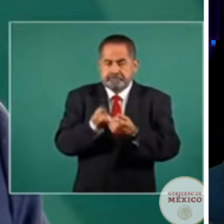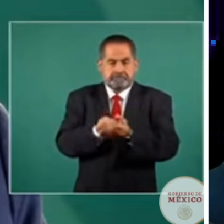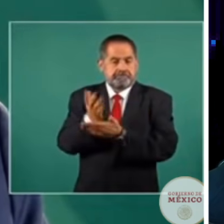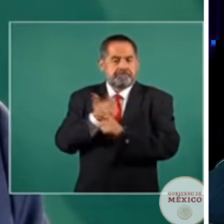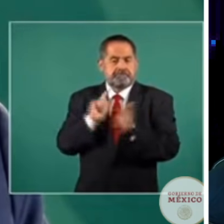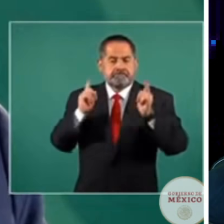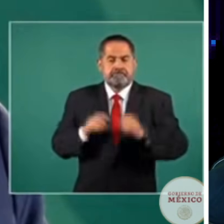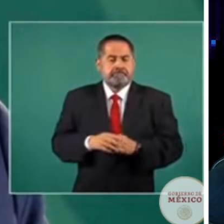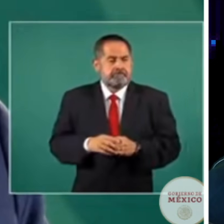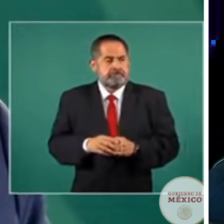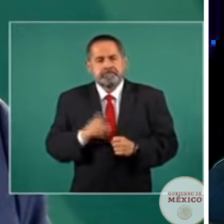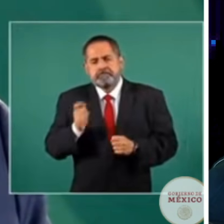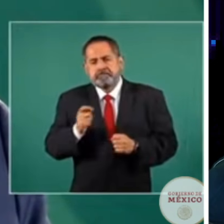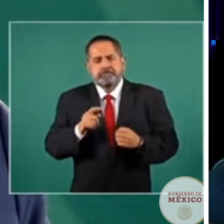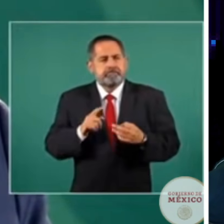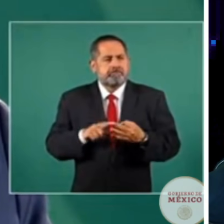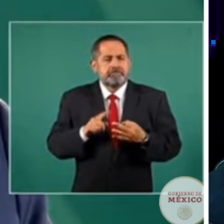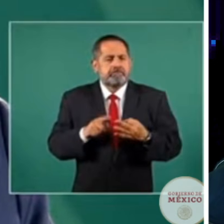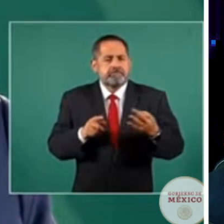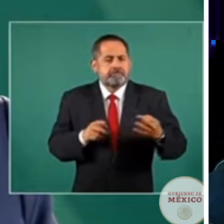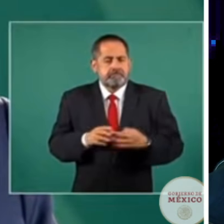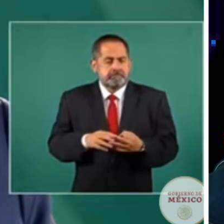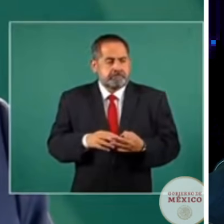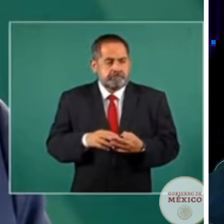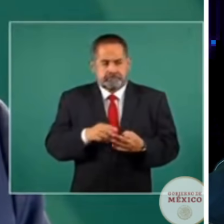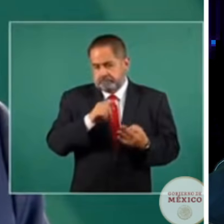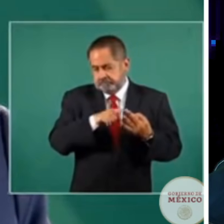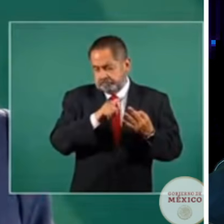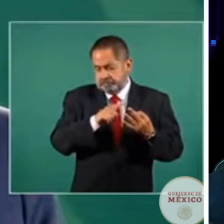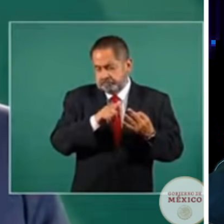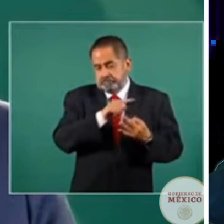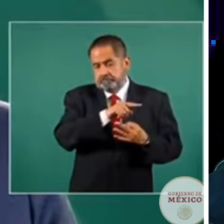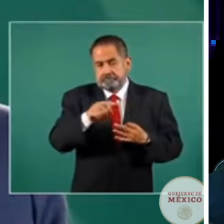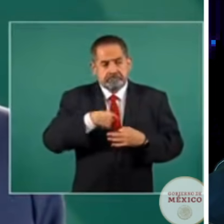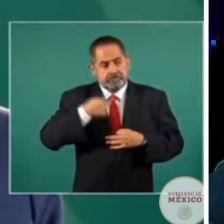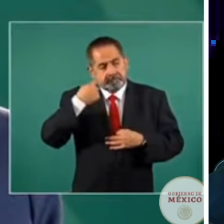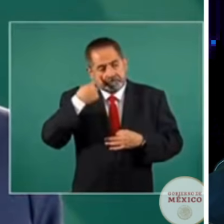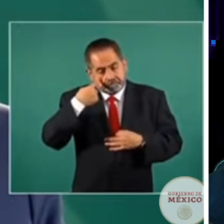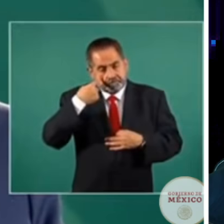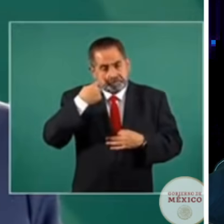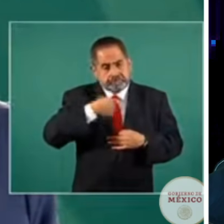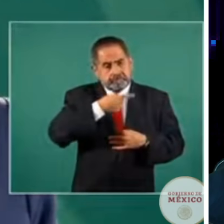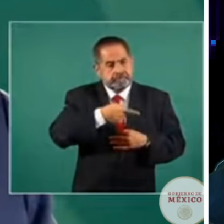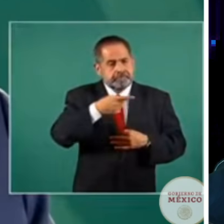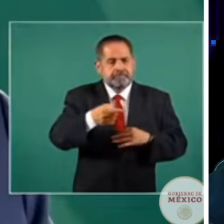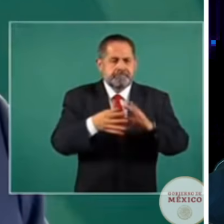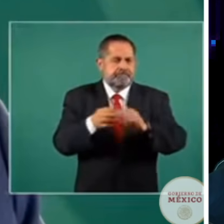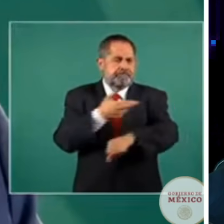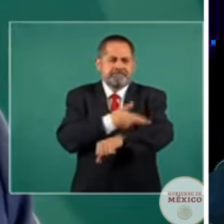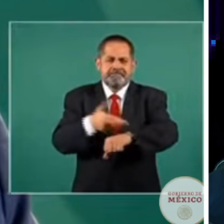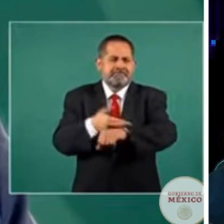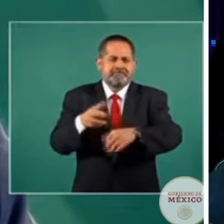En este caso y en todos, se va a seguir un procedimiento simplificado.